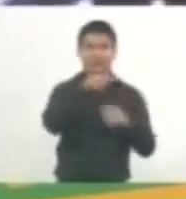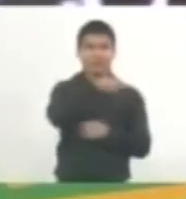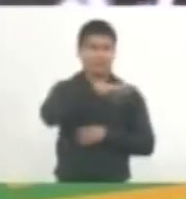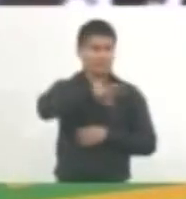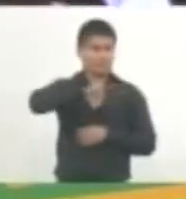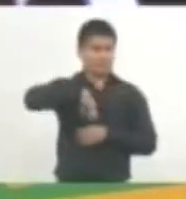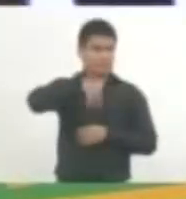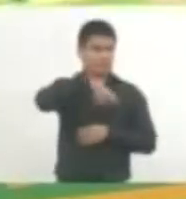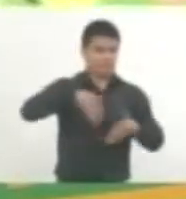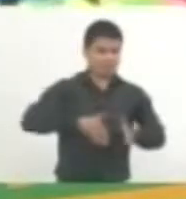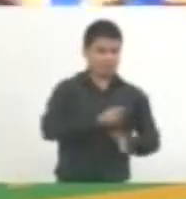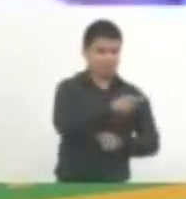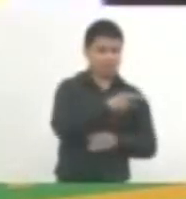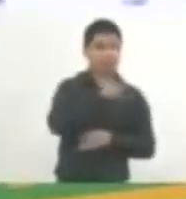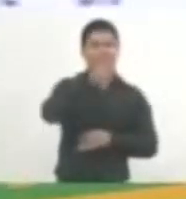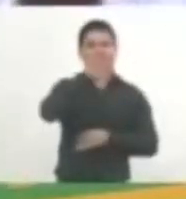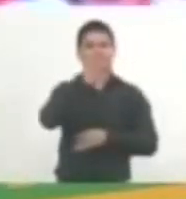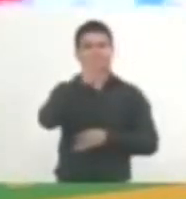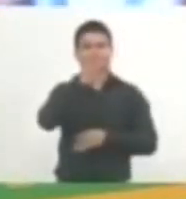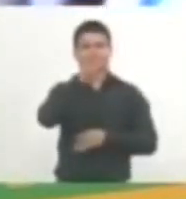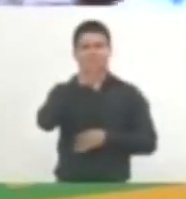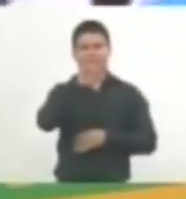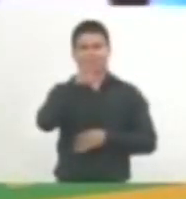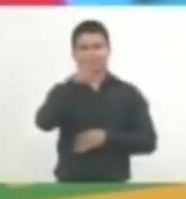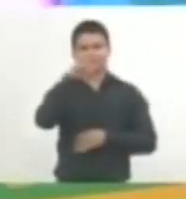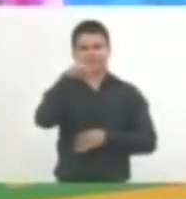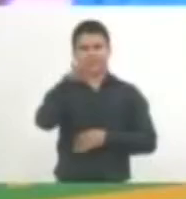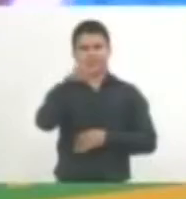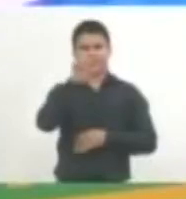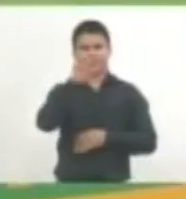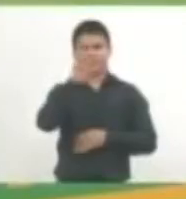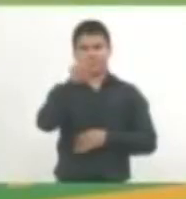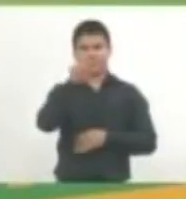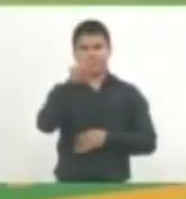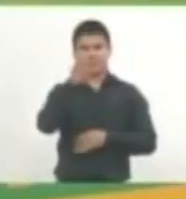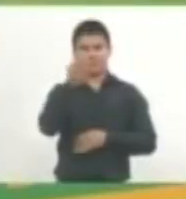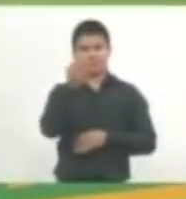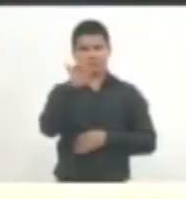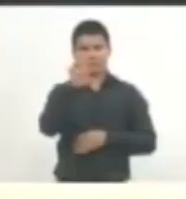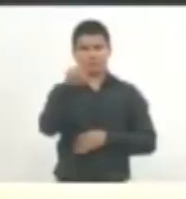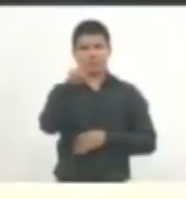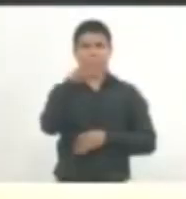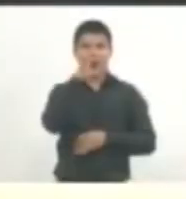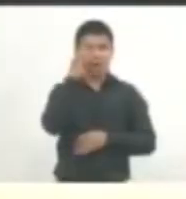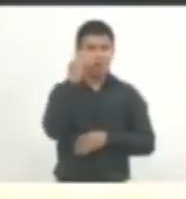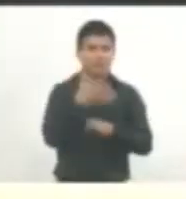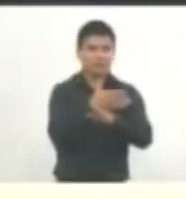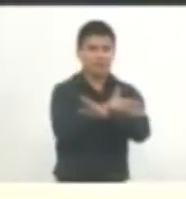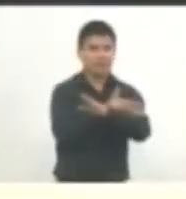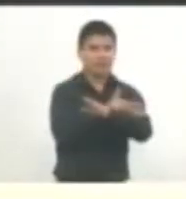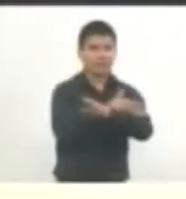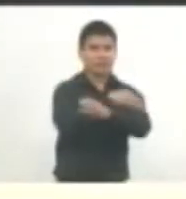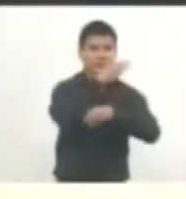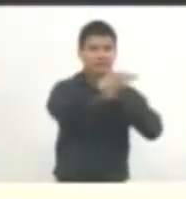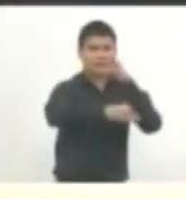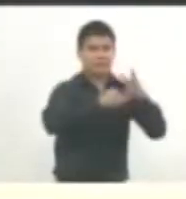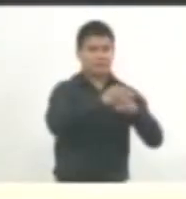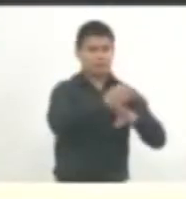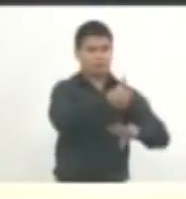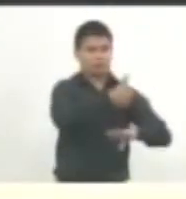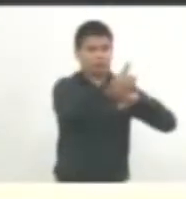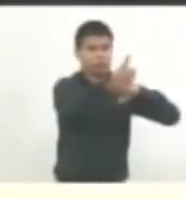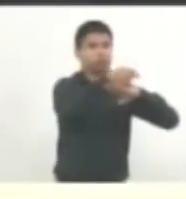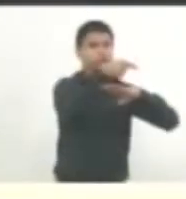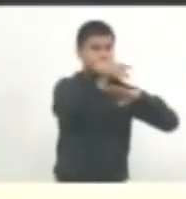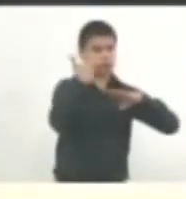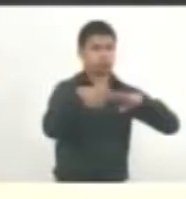personales. Recuerden que él fue el campeón del mundo con su país, España. Yo creo que nos tenemos que acercar. El evento Hablemos de